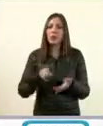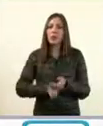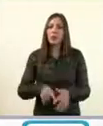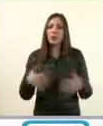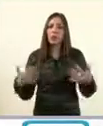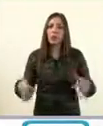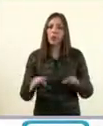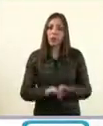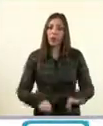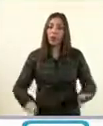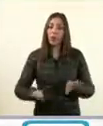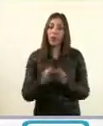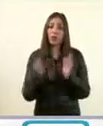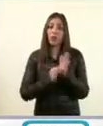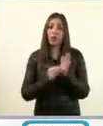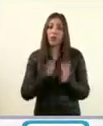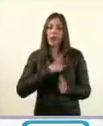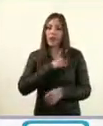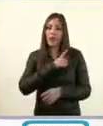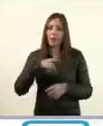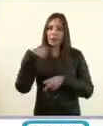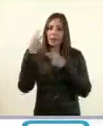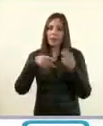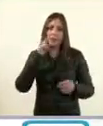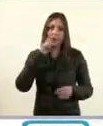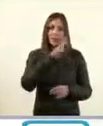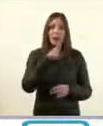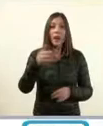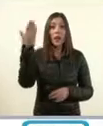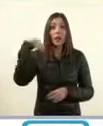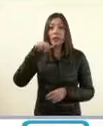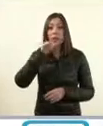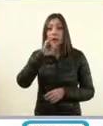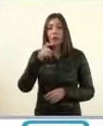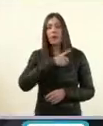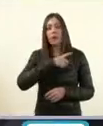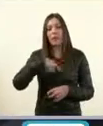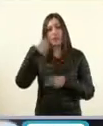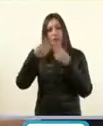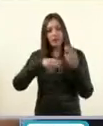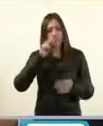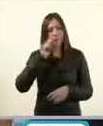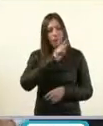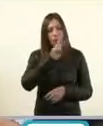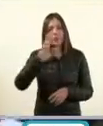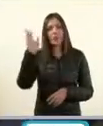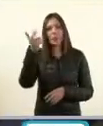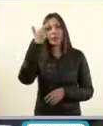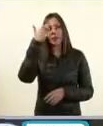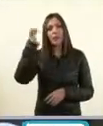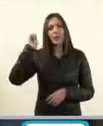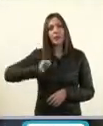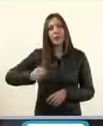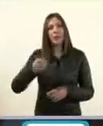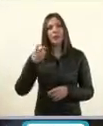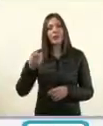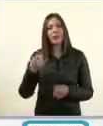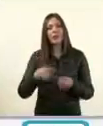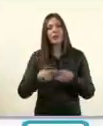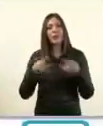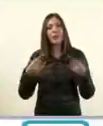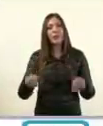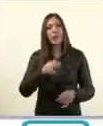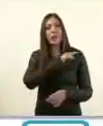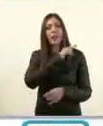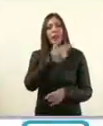claro. existe todavía. ¿Cómo no? Hay que irlo a visitar si es que no lo hemos visitado y está aquí en la Ciudad de México. Claro, para recordar este momento heroico de los mexicanos.